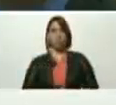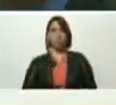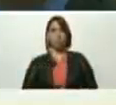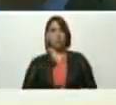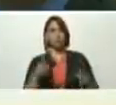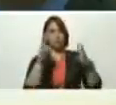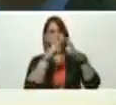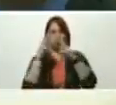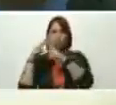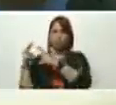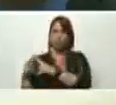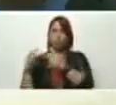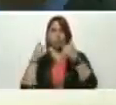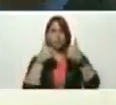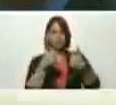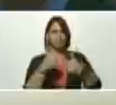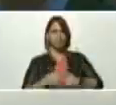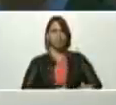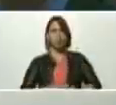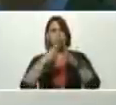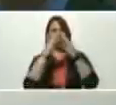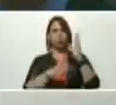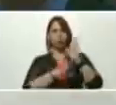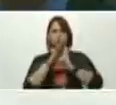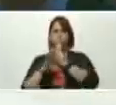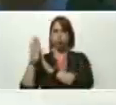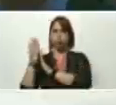conoce muy bien todo el desarrollo